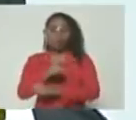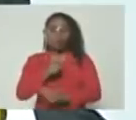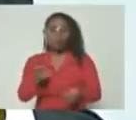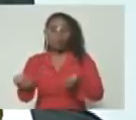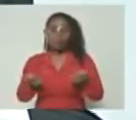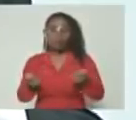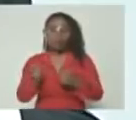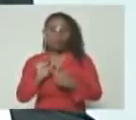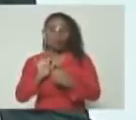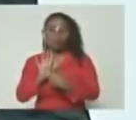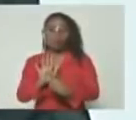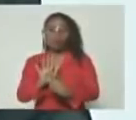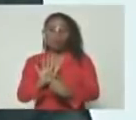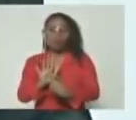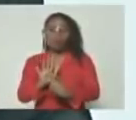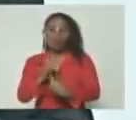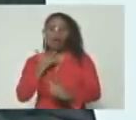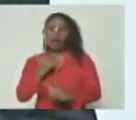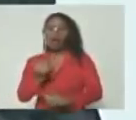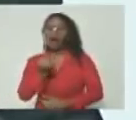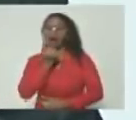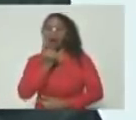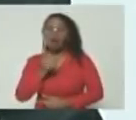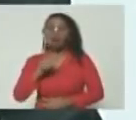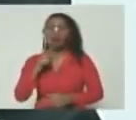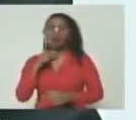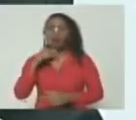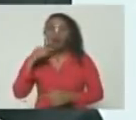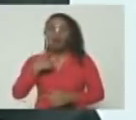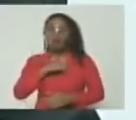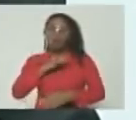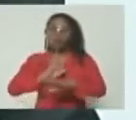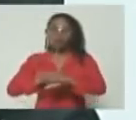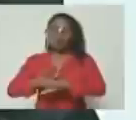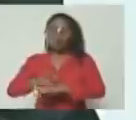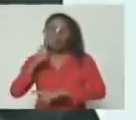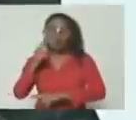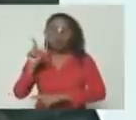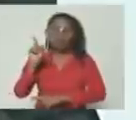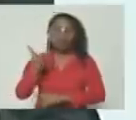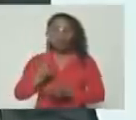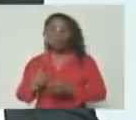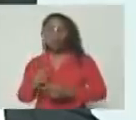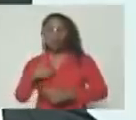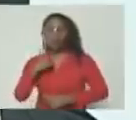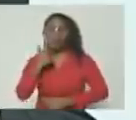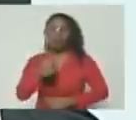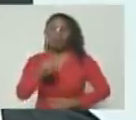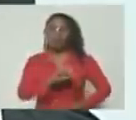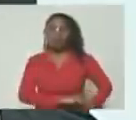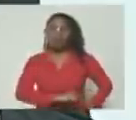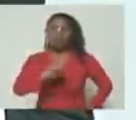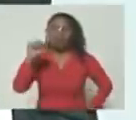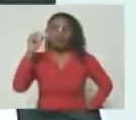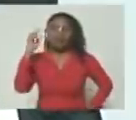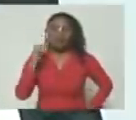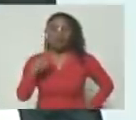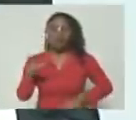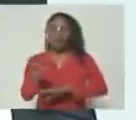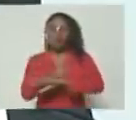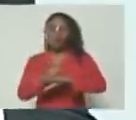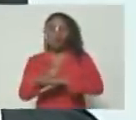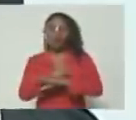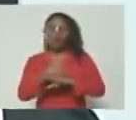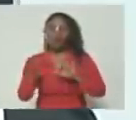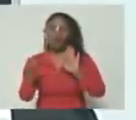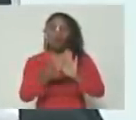los señalamientos que tengamos que hacerle. Como decía el libertador Simón Bolívar, el que gobierna tiene que estar